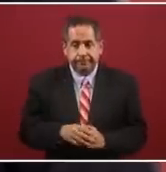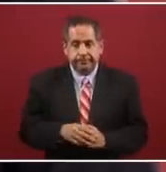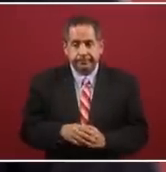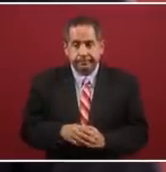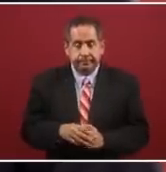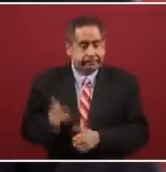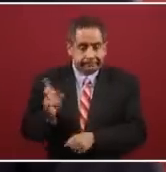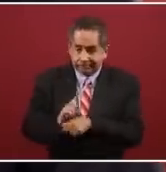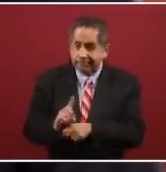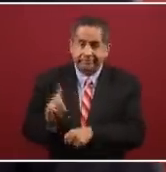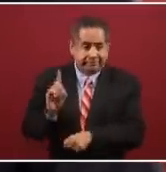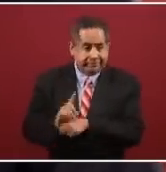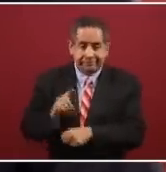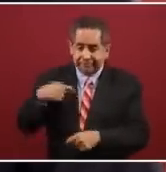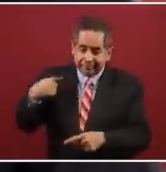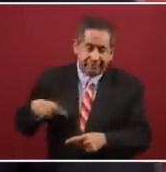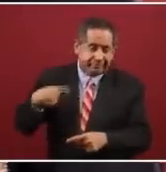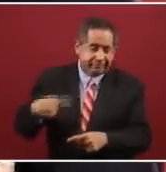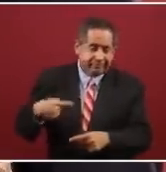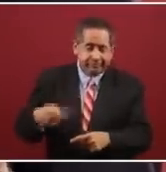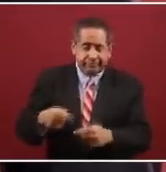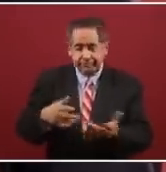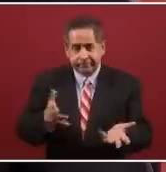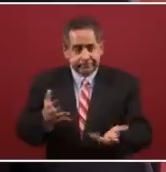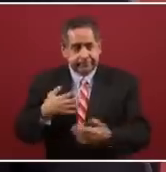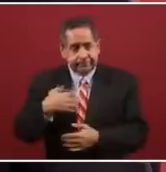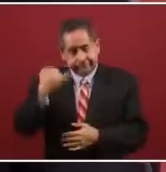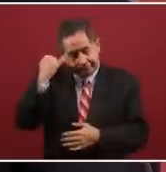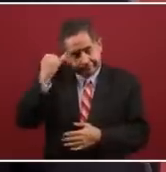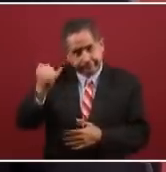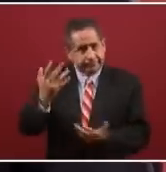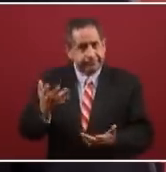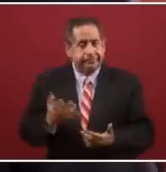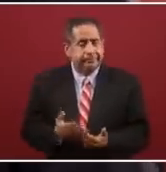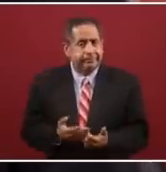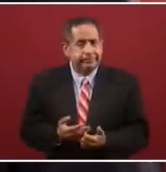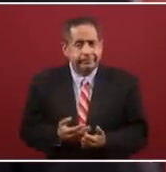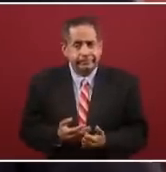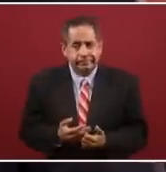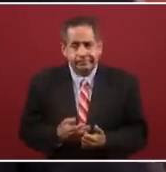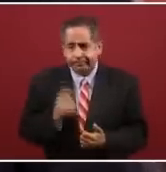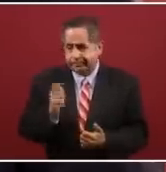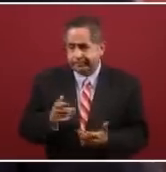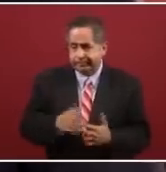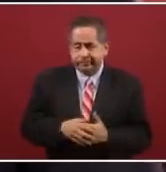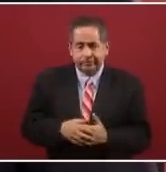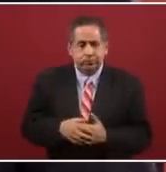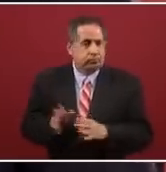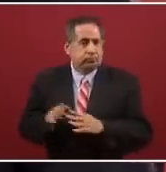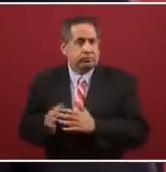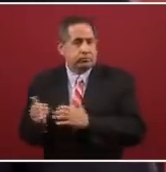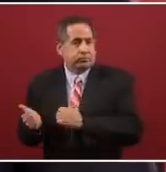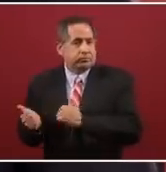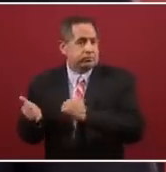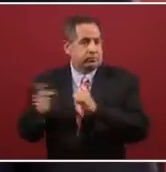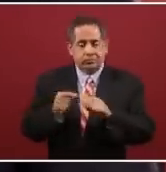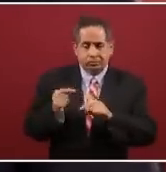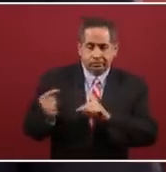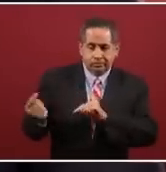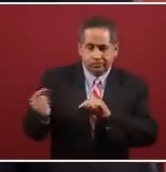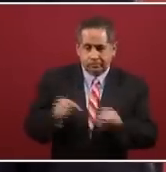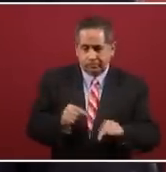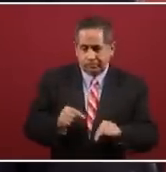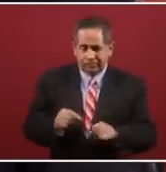diría yo, a diario. Imagínense lo que es el traslado